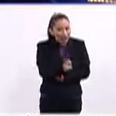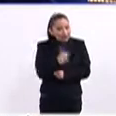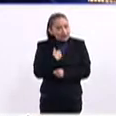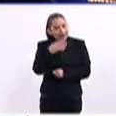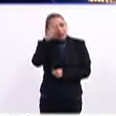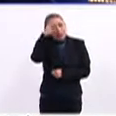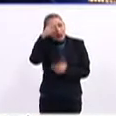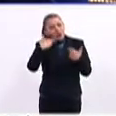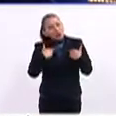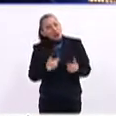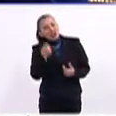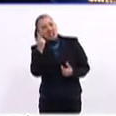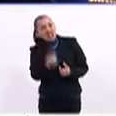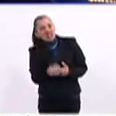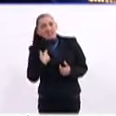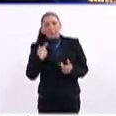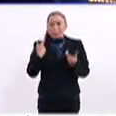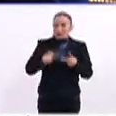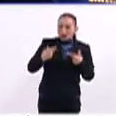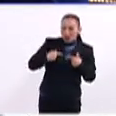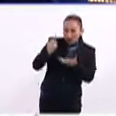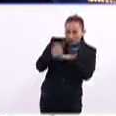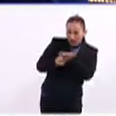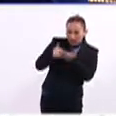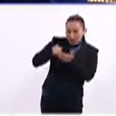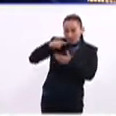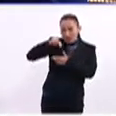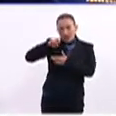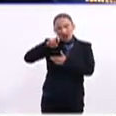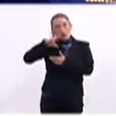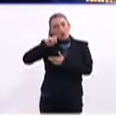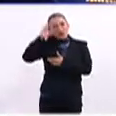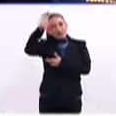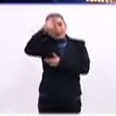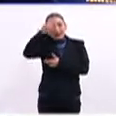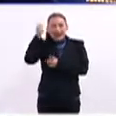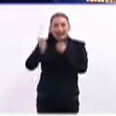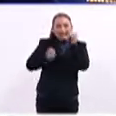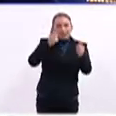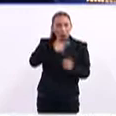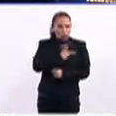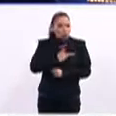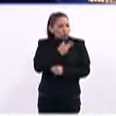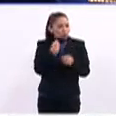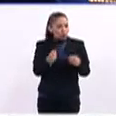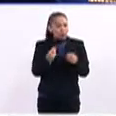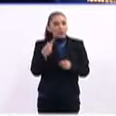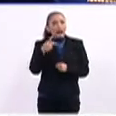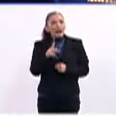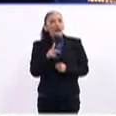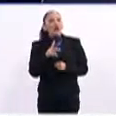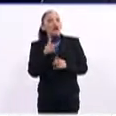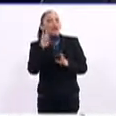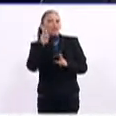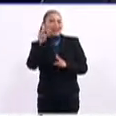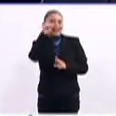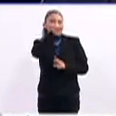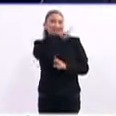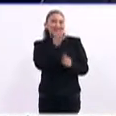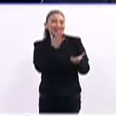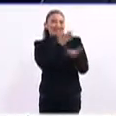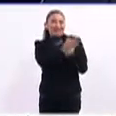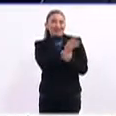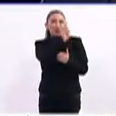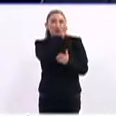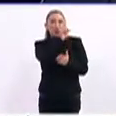el pensamiento humano, las debilidades humanas, las neurociencias, pero ya ves lo complicado que es entrar a